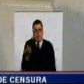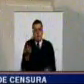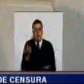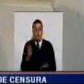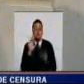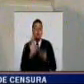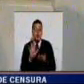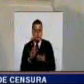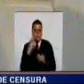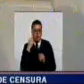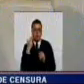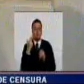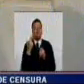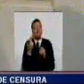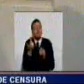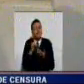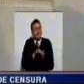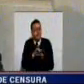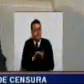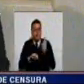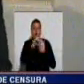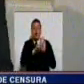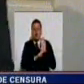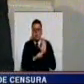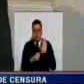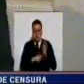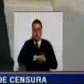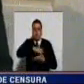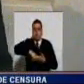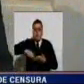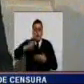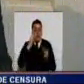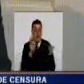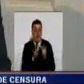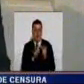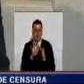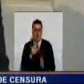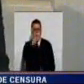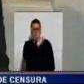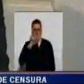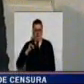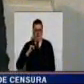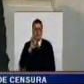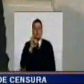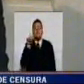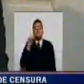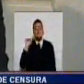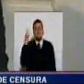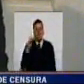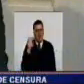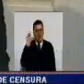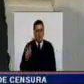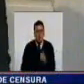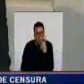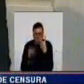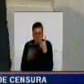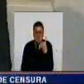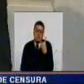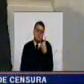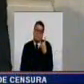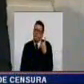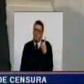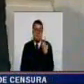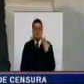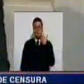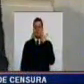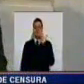posibilidad de las subastas de uno con normas de contratación que no aplican a una privatización como la de Isagen. Las normas